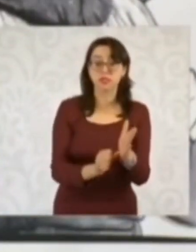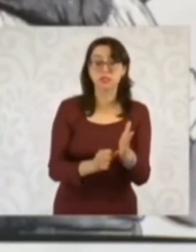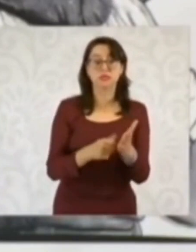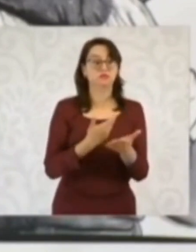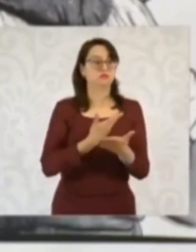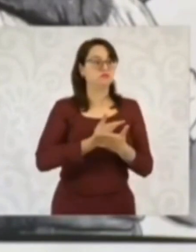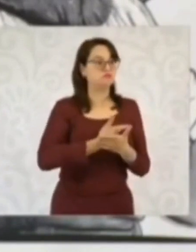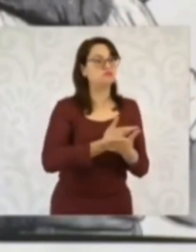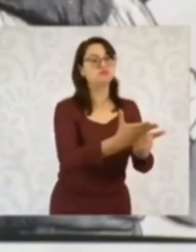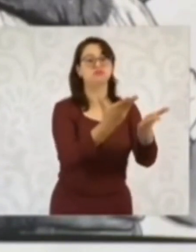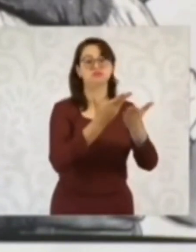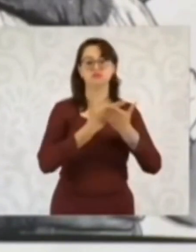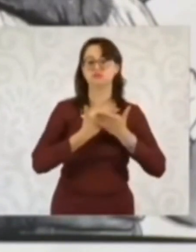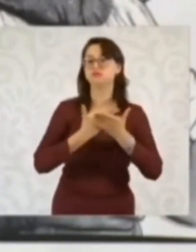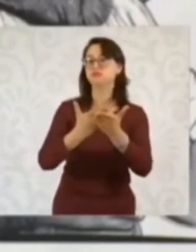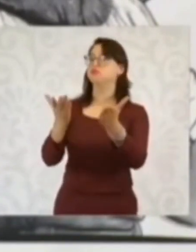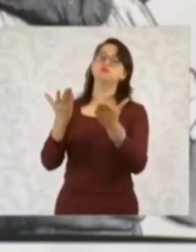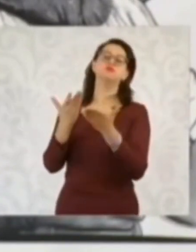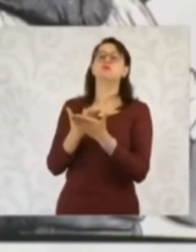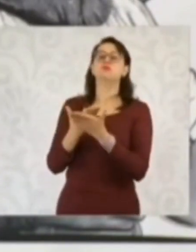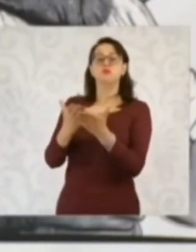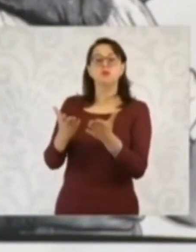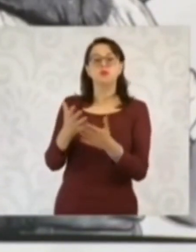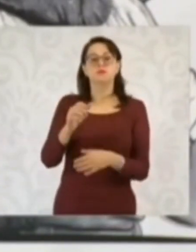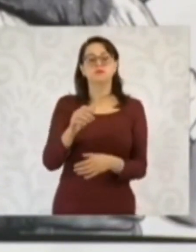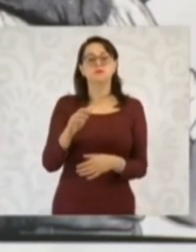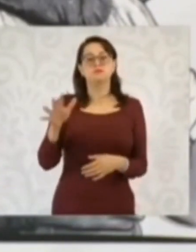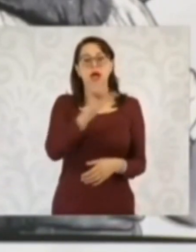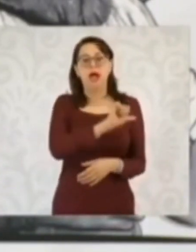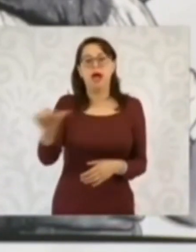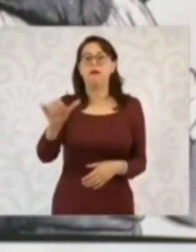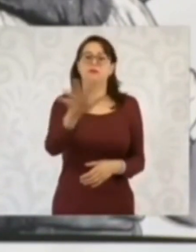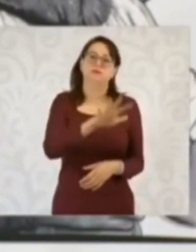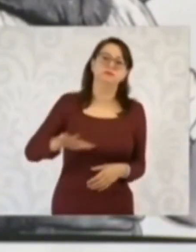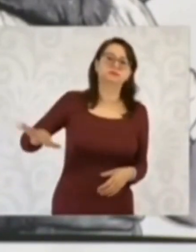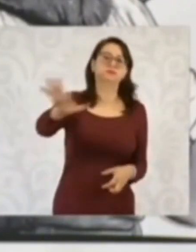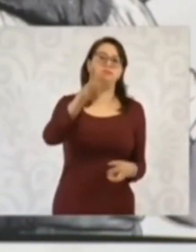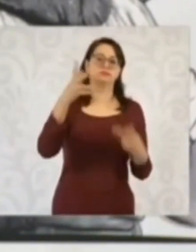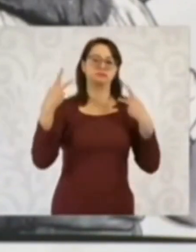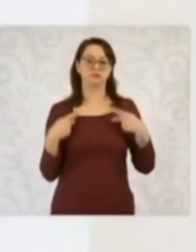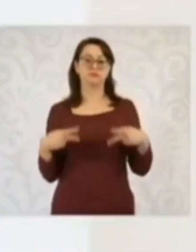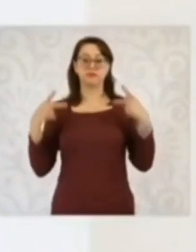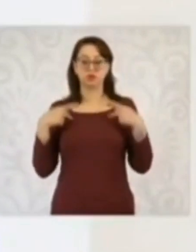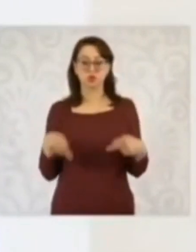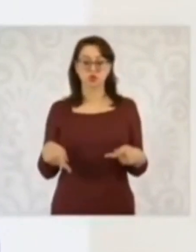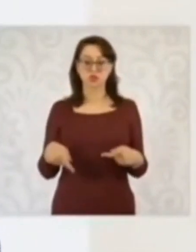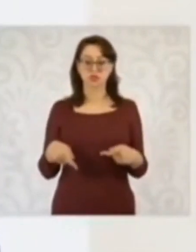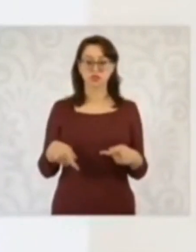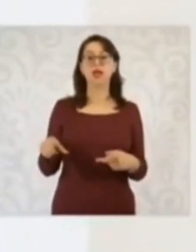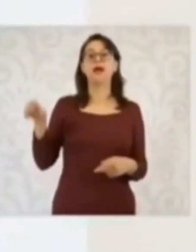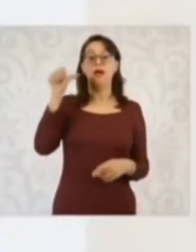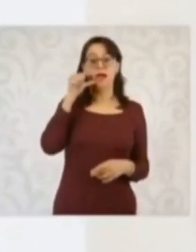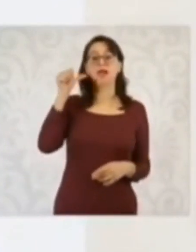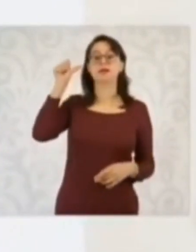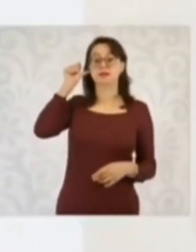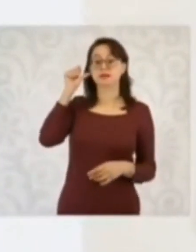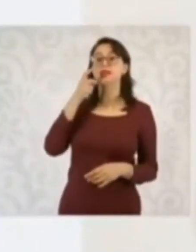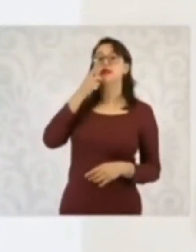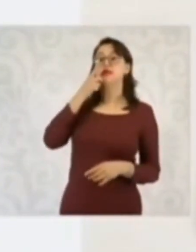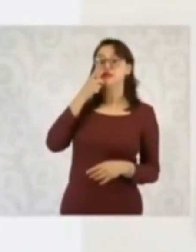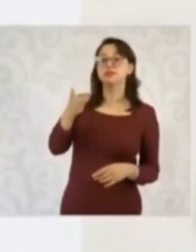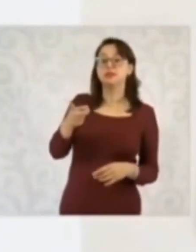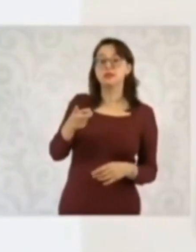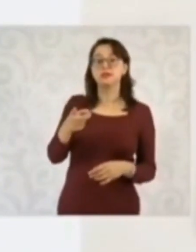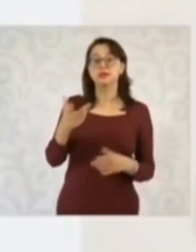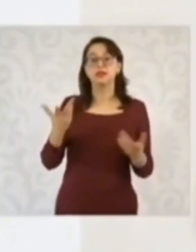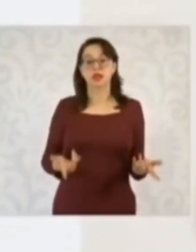mayoría, se distribuye al pueblo. A eso nos referíamos ayer cuando decíamos hay que